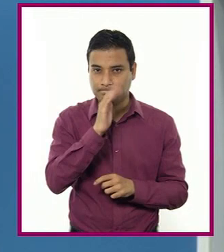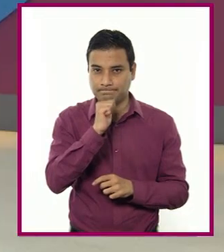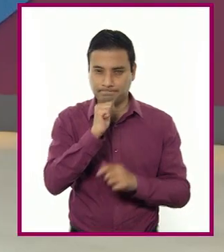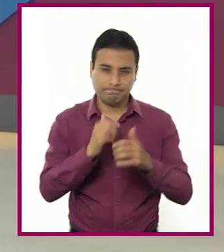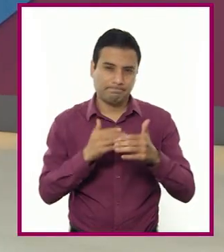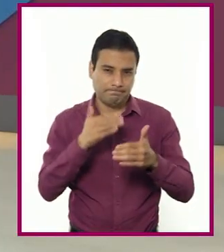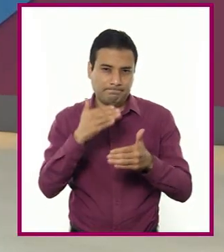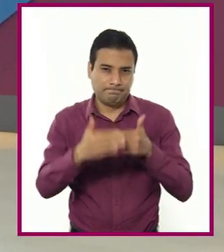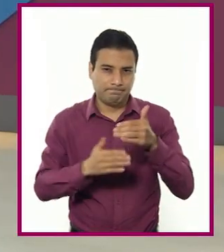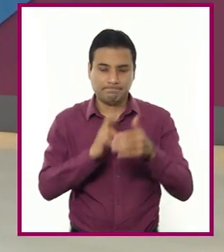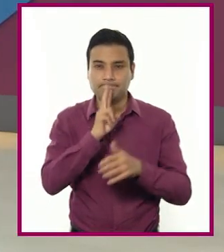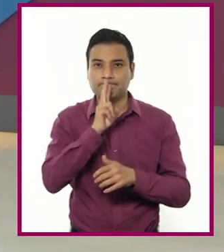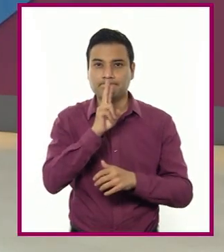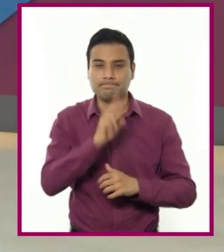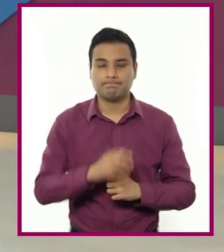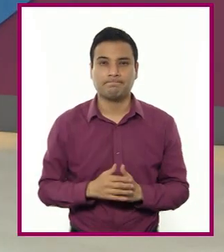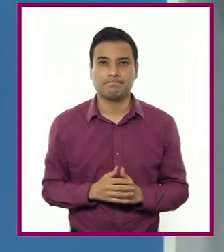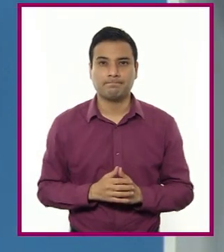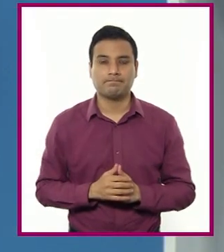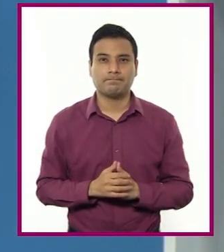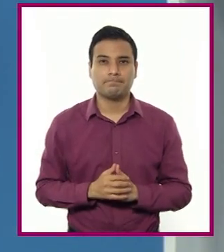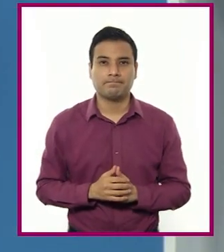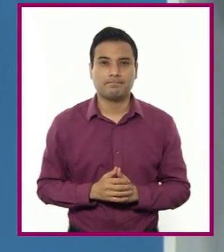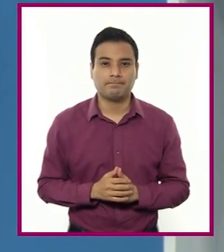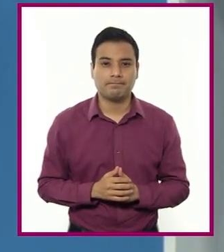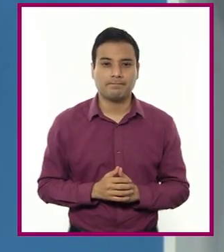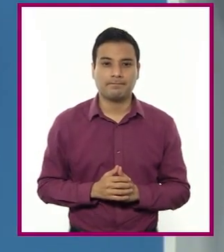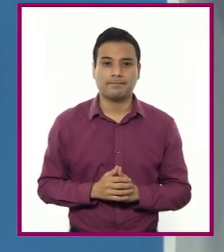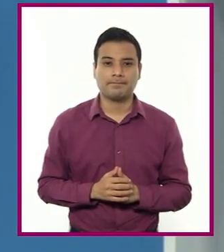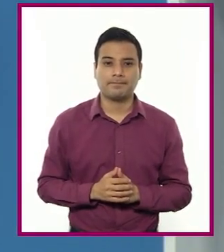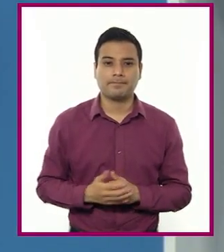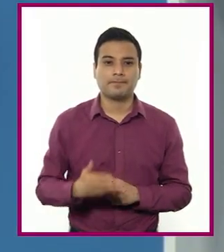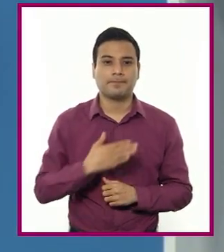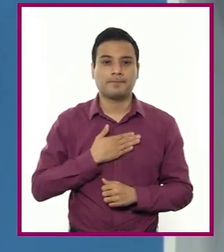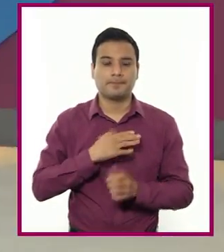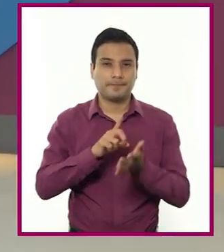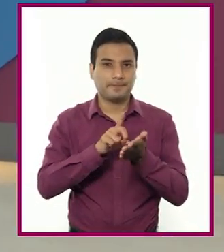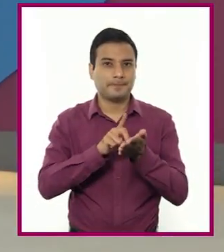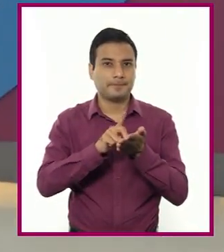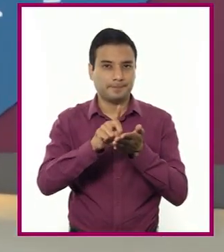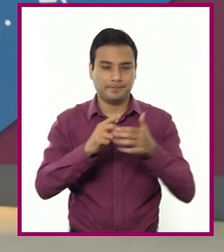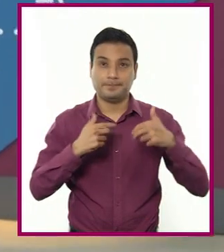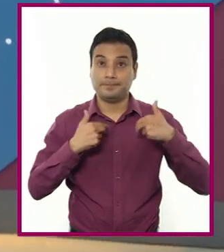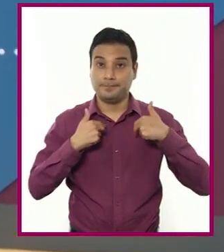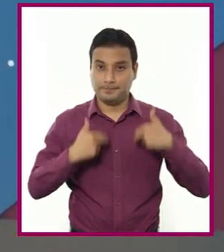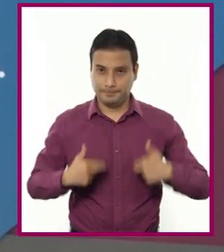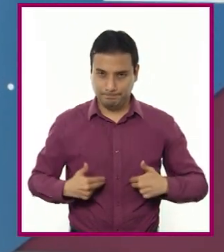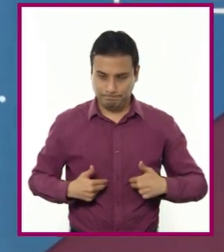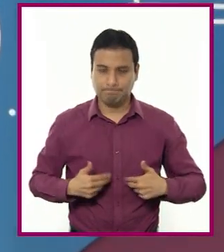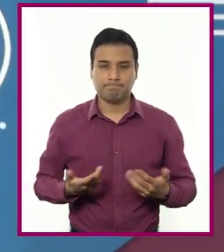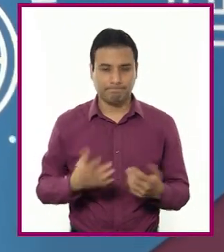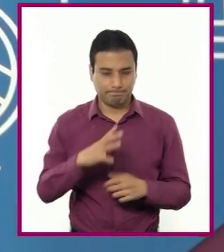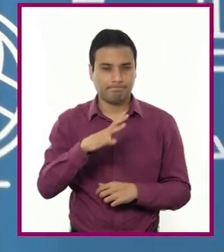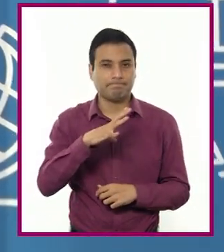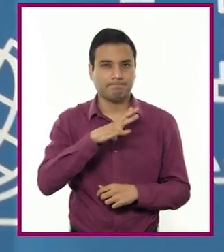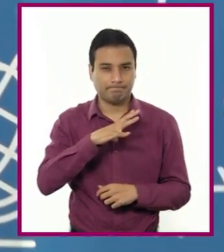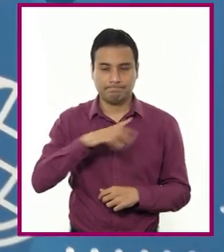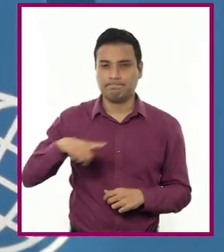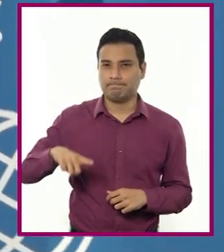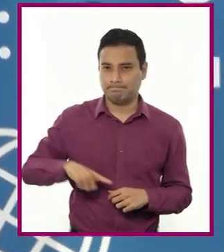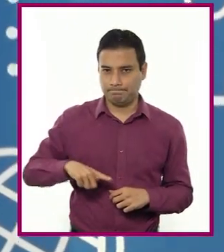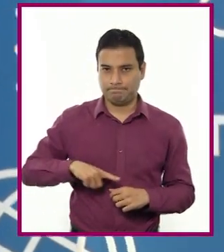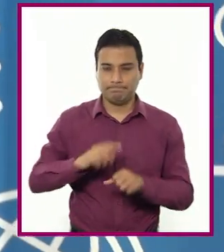progresividad. Entonces, se reconocen nuestros derechos humanos y el Estado tiene la responsabilidad de